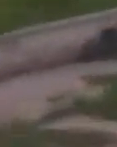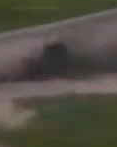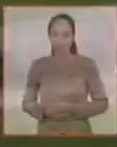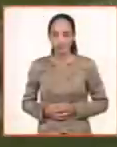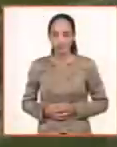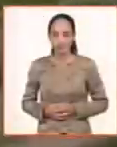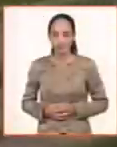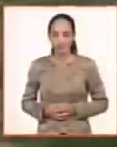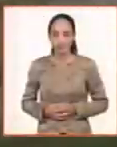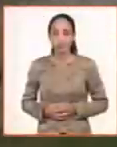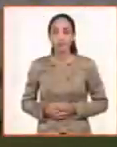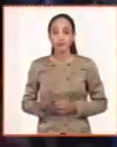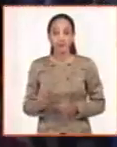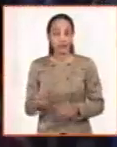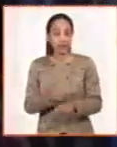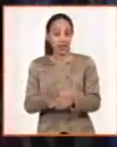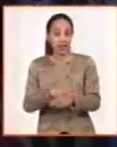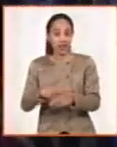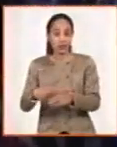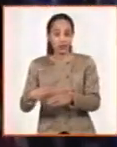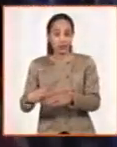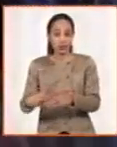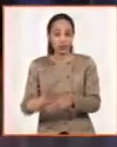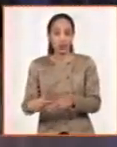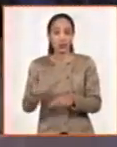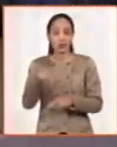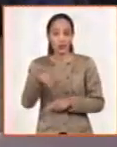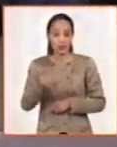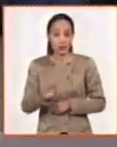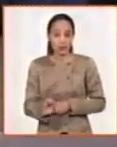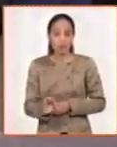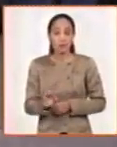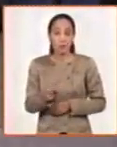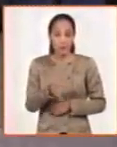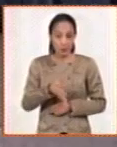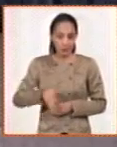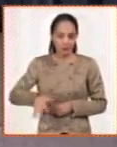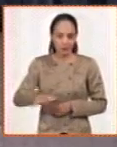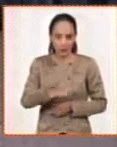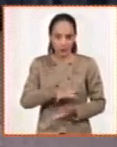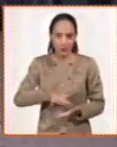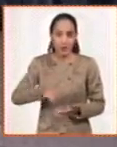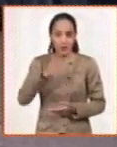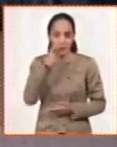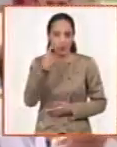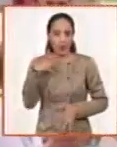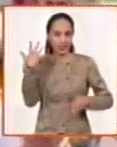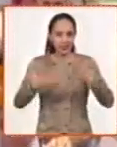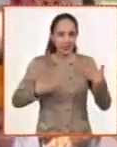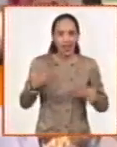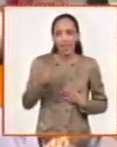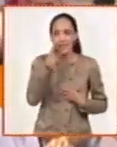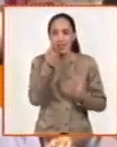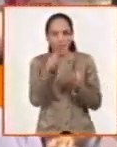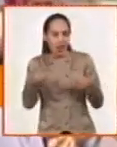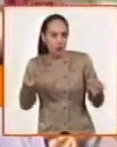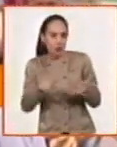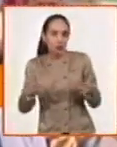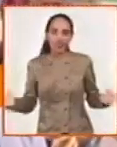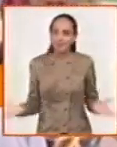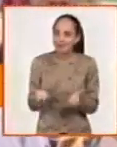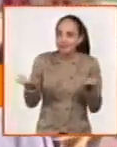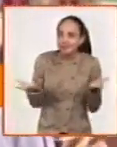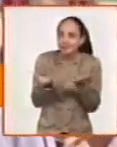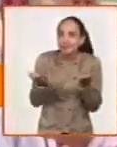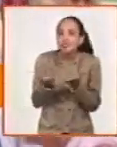la historia de un viaje que comienza con el primer abrazo. Venir a este tipo de actividades y comprobar que la música está viva y que